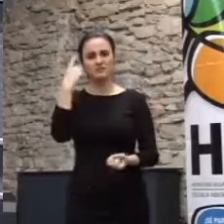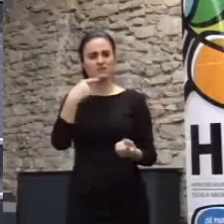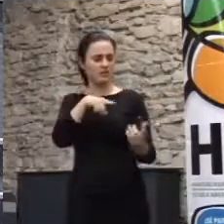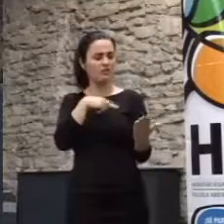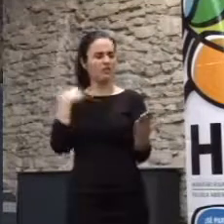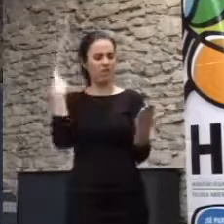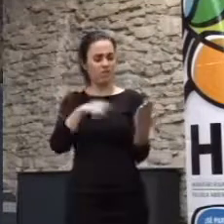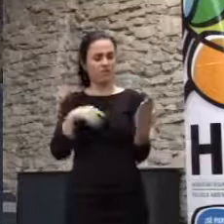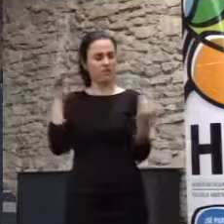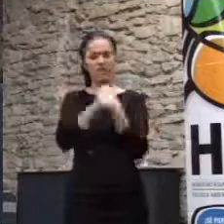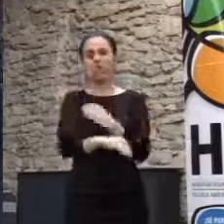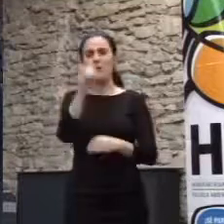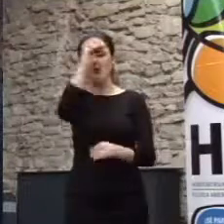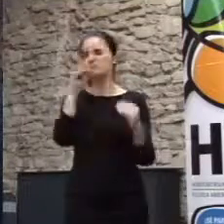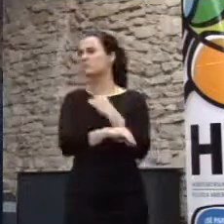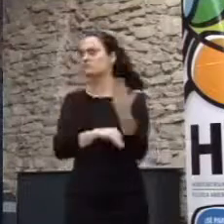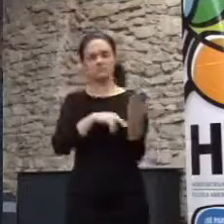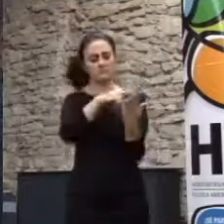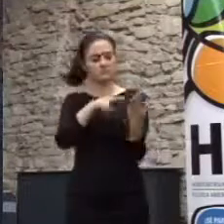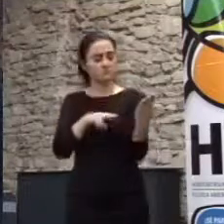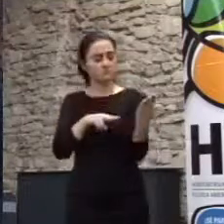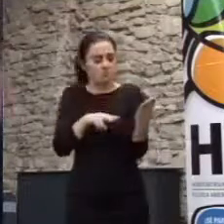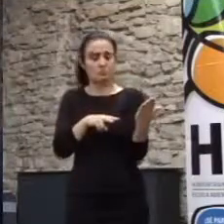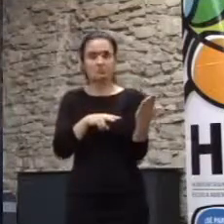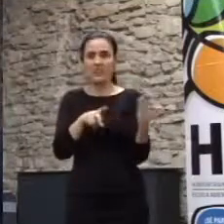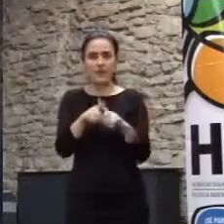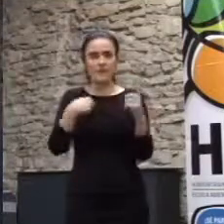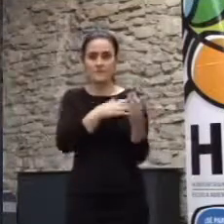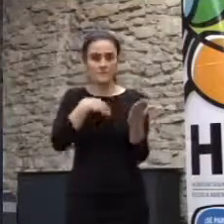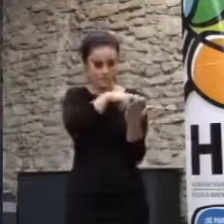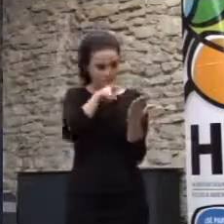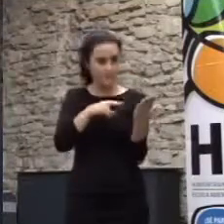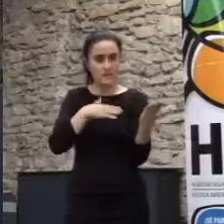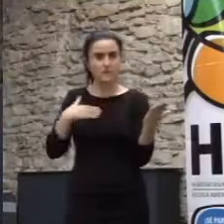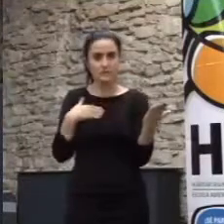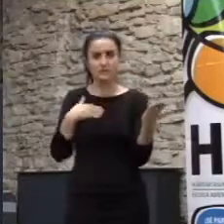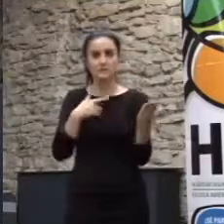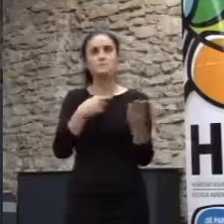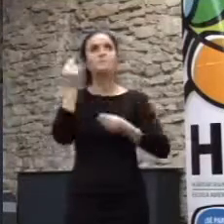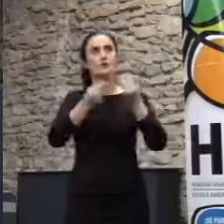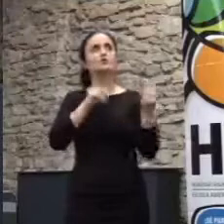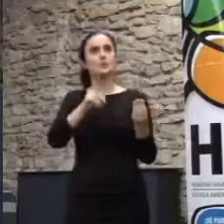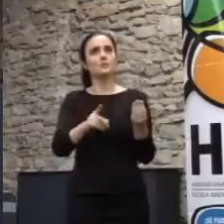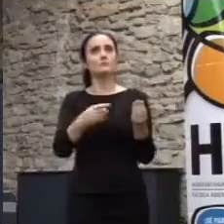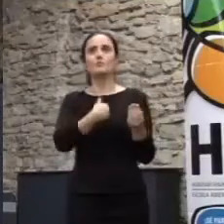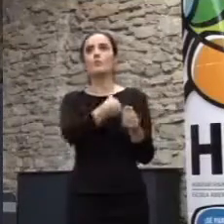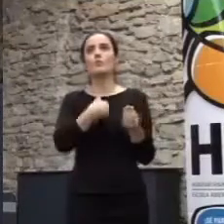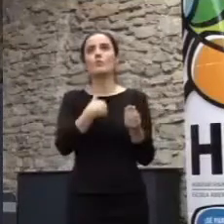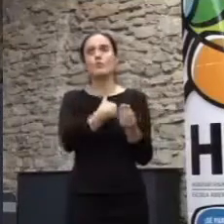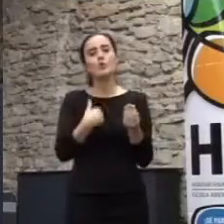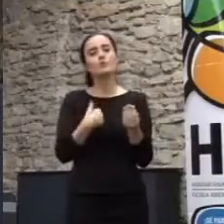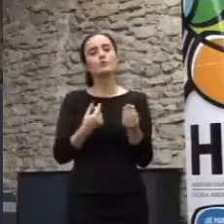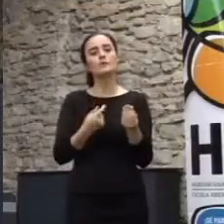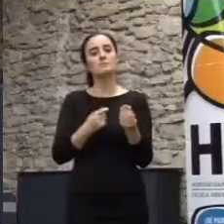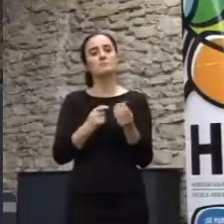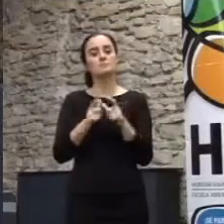acuerdo desde el principio, o te escucho, claro. Sé que no, pero lo voy a leer. Y yo creo que eso también es una función que cada vez se da